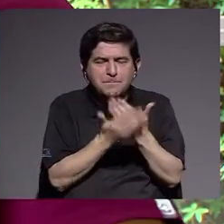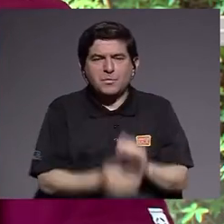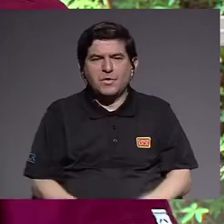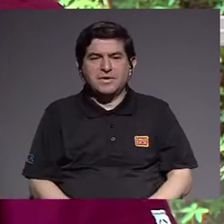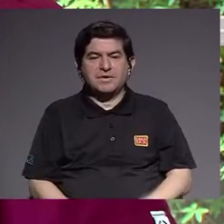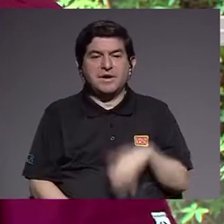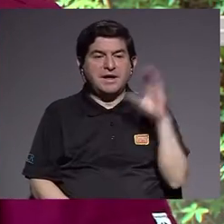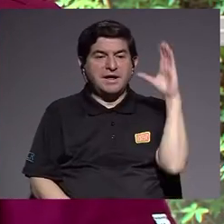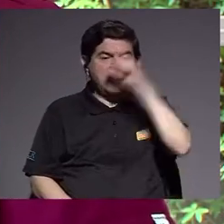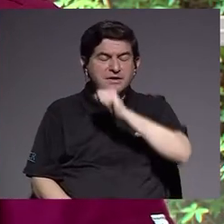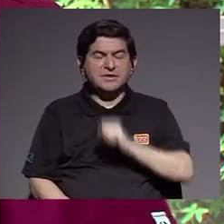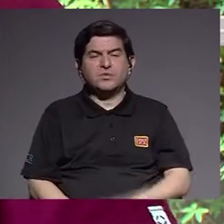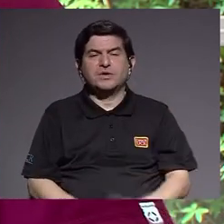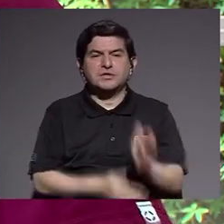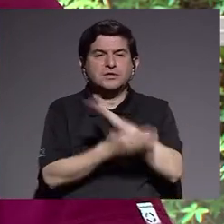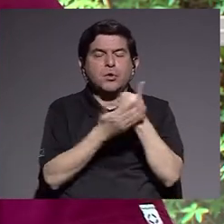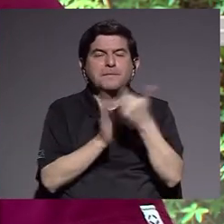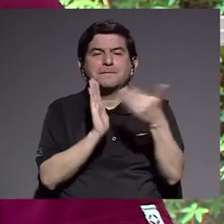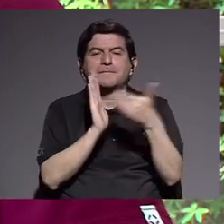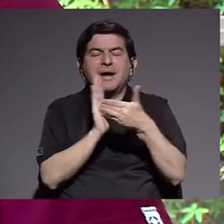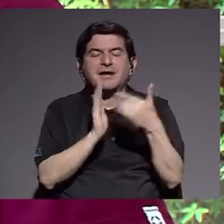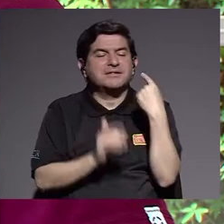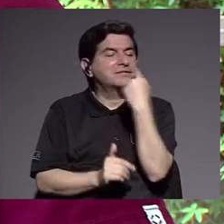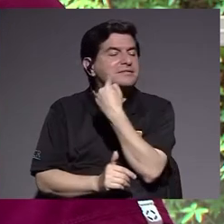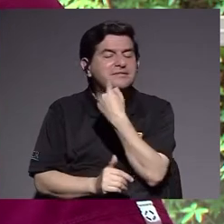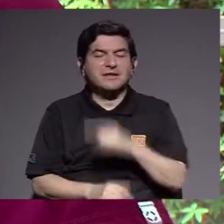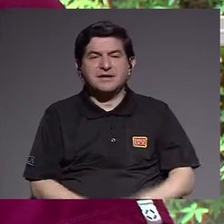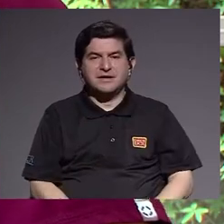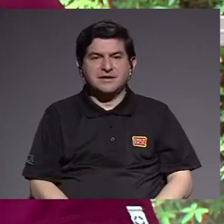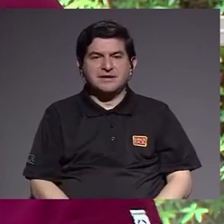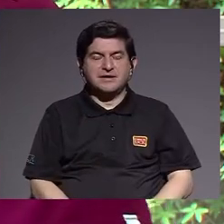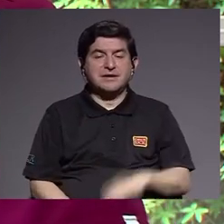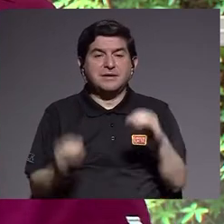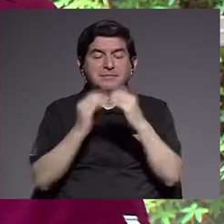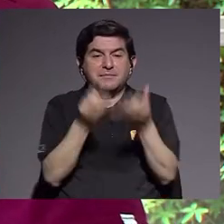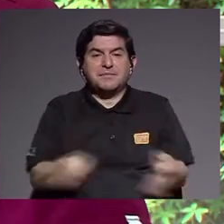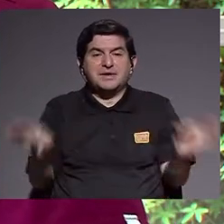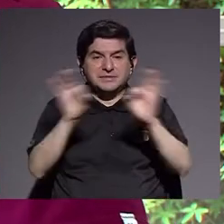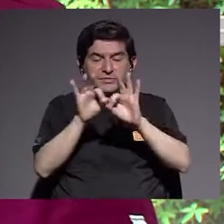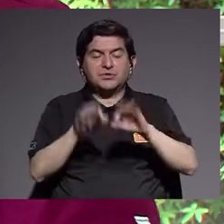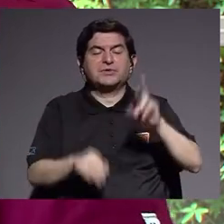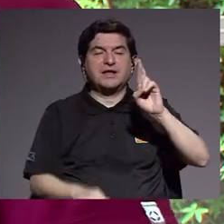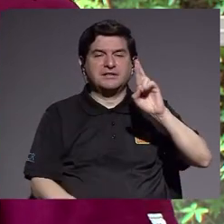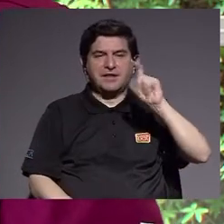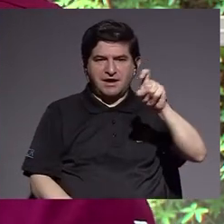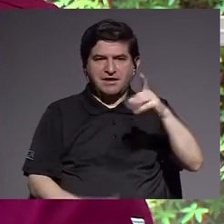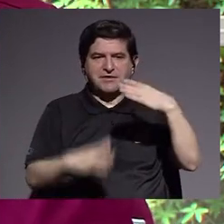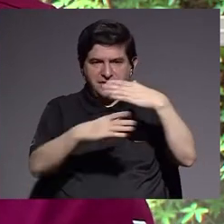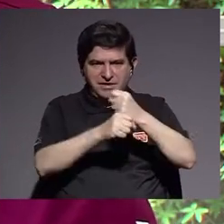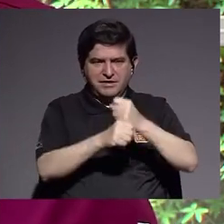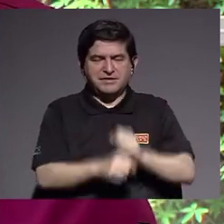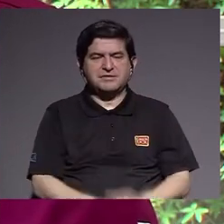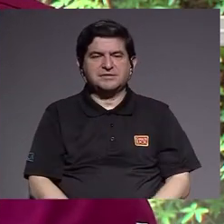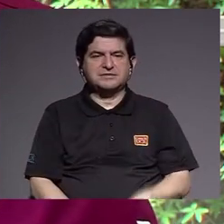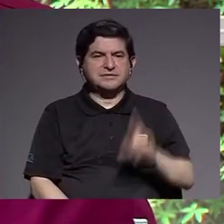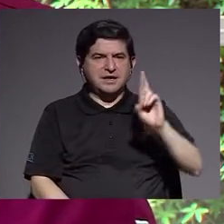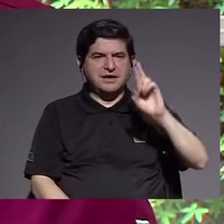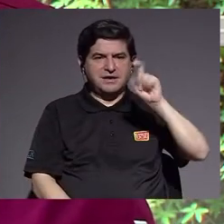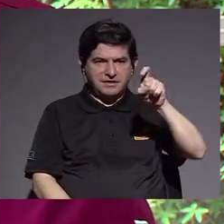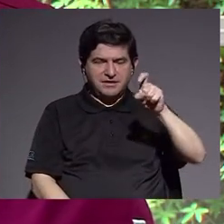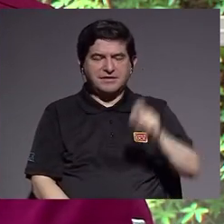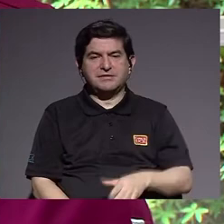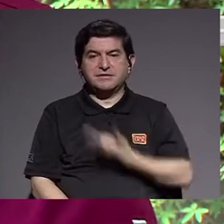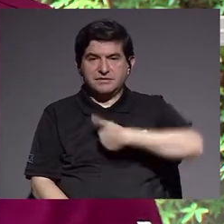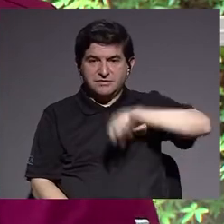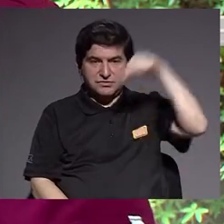pruebas clínicas para determinar cuál es la pieza afectada y en nuestro elemento diagnóstico más importante la radiografía nosotros tomamos